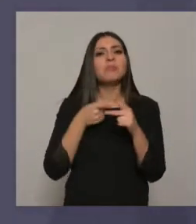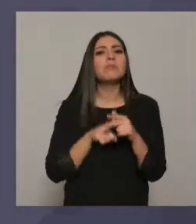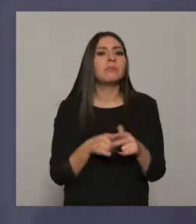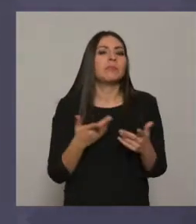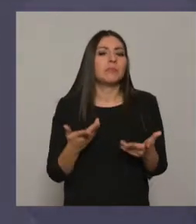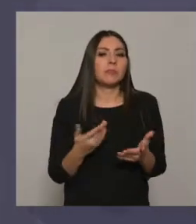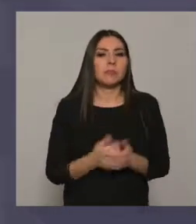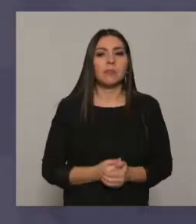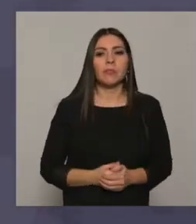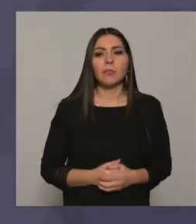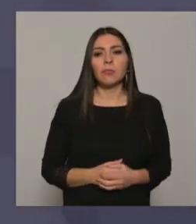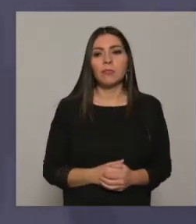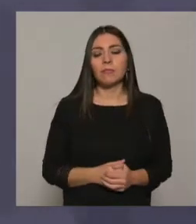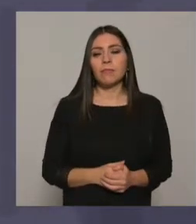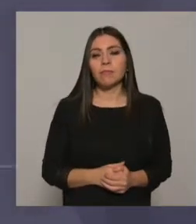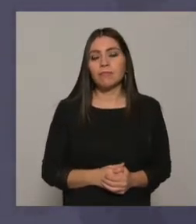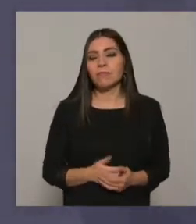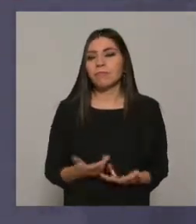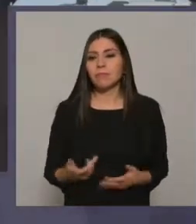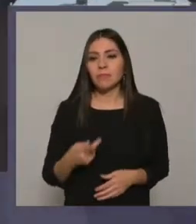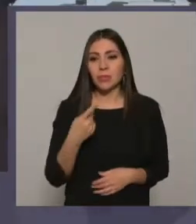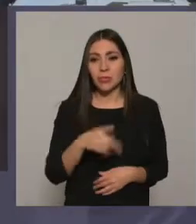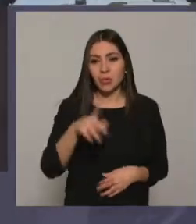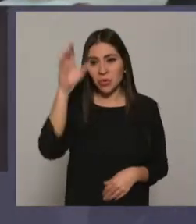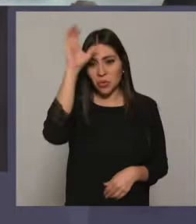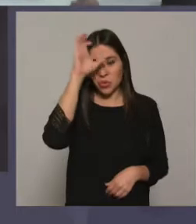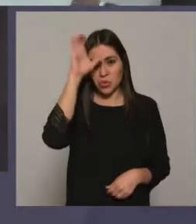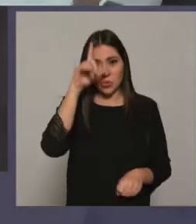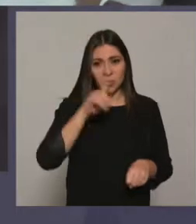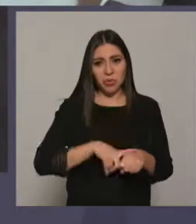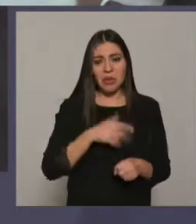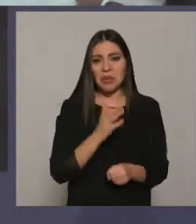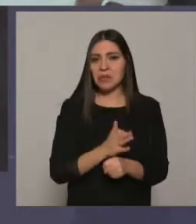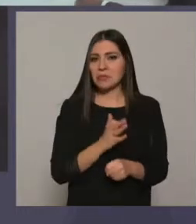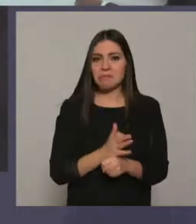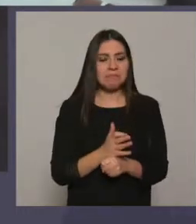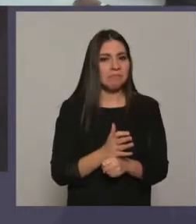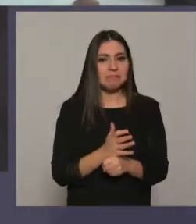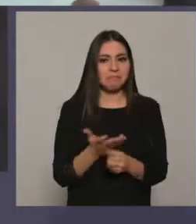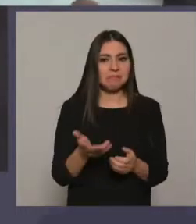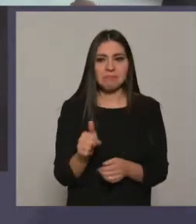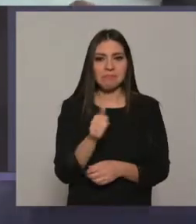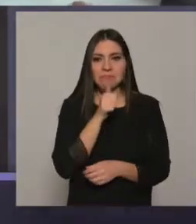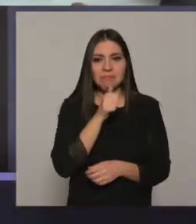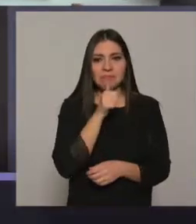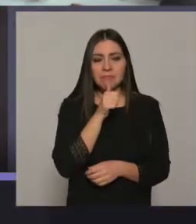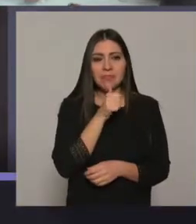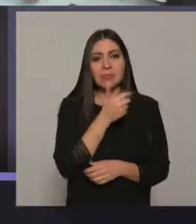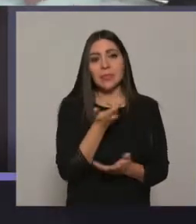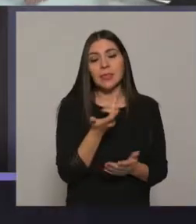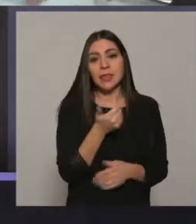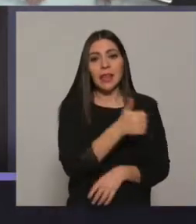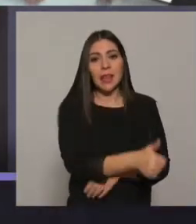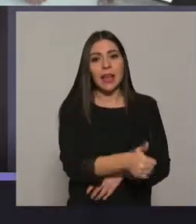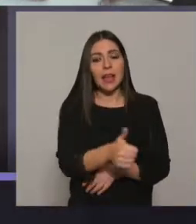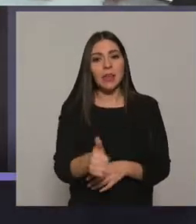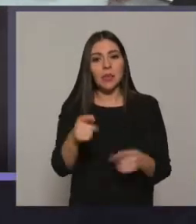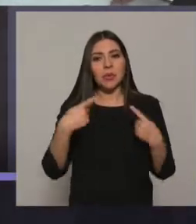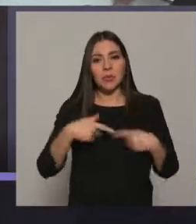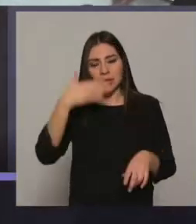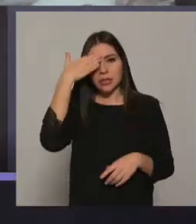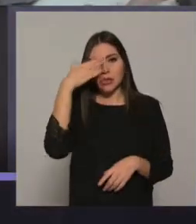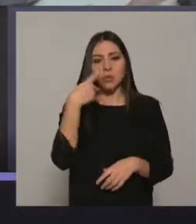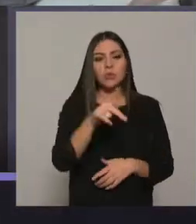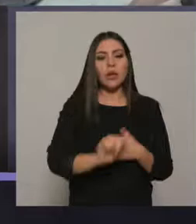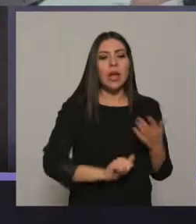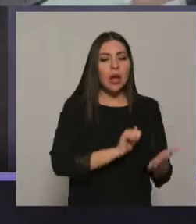cultura en orden personal está incipiente. Digo, personalmente cada quien ubica dónde está su acta de nacimiento,